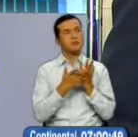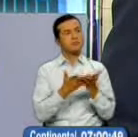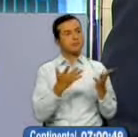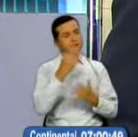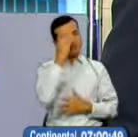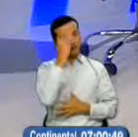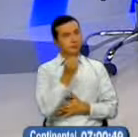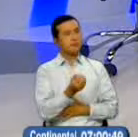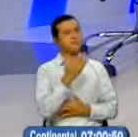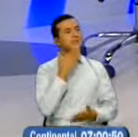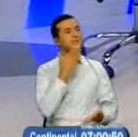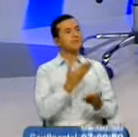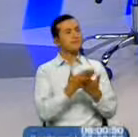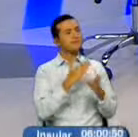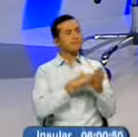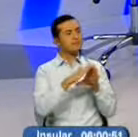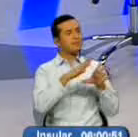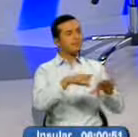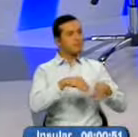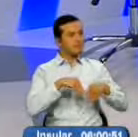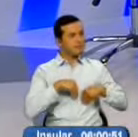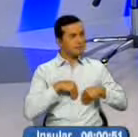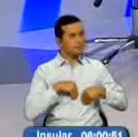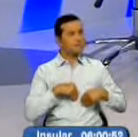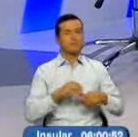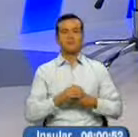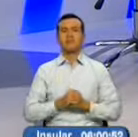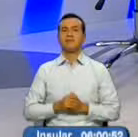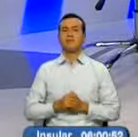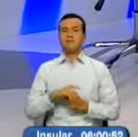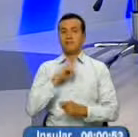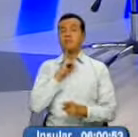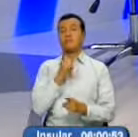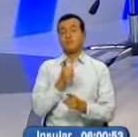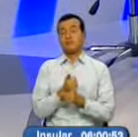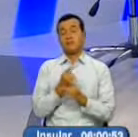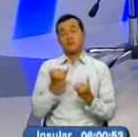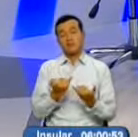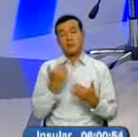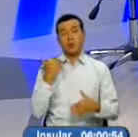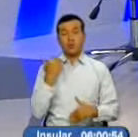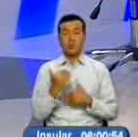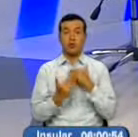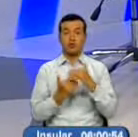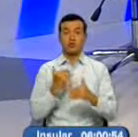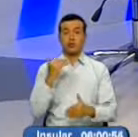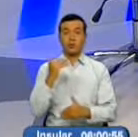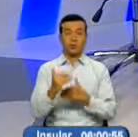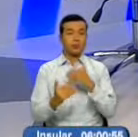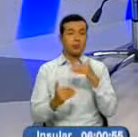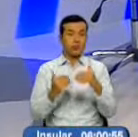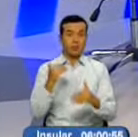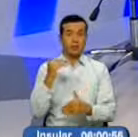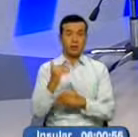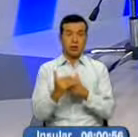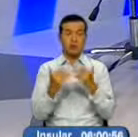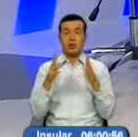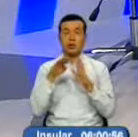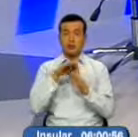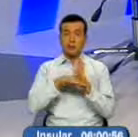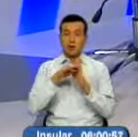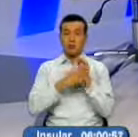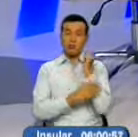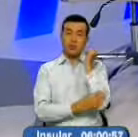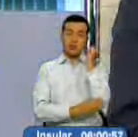muy buenos días. Gracias por haber aceptado la invitación. Si bien ha existido un proceso en relación a la disminución de